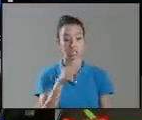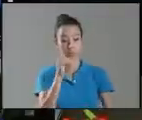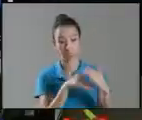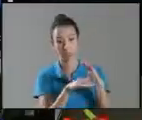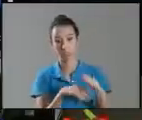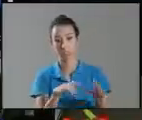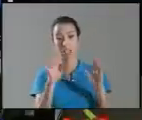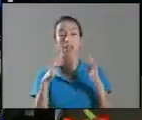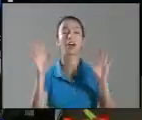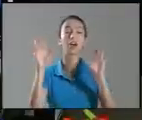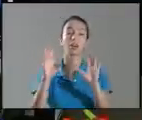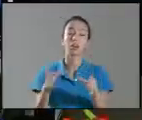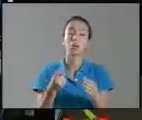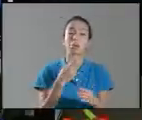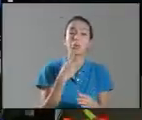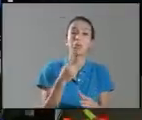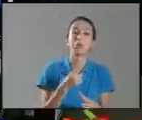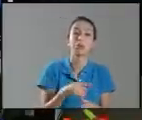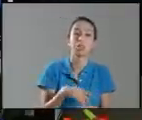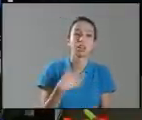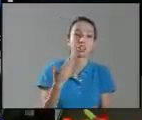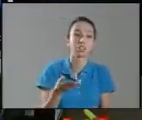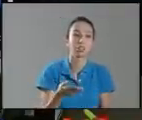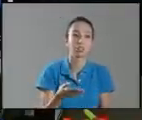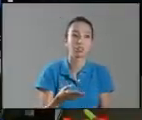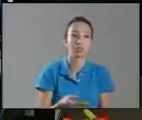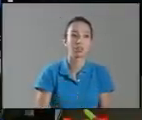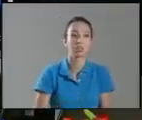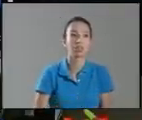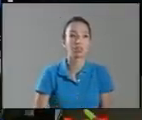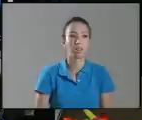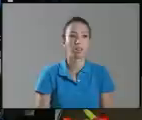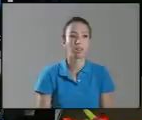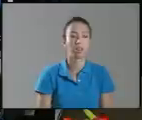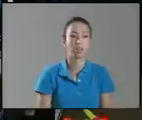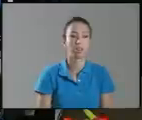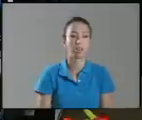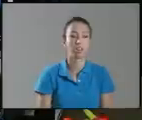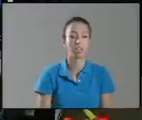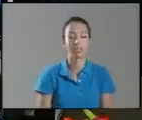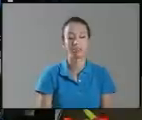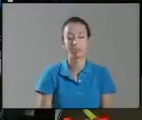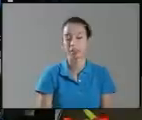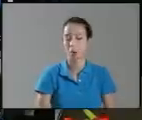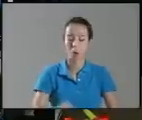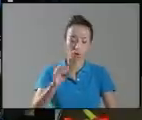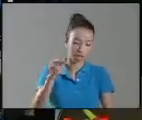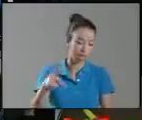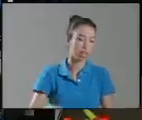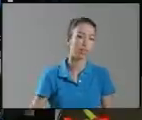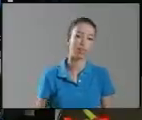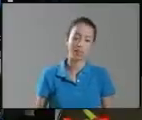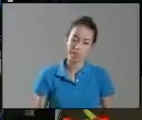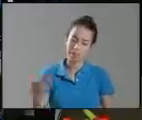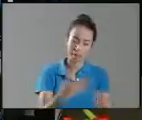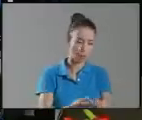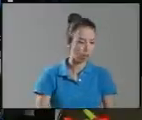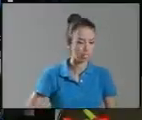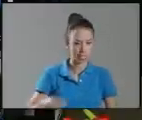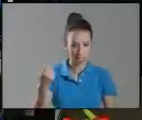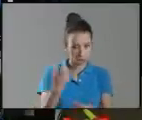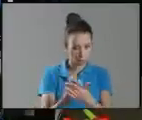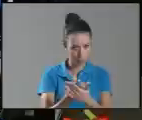Pero como la Biblia dice, venid y comprad sin dinero, ¿verdad? Entonces yo dije, pues aquí nos metemos a ver qué, a ver cómo sucede esto después,